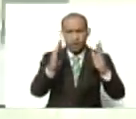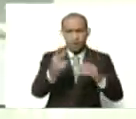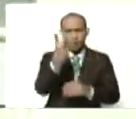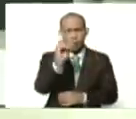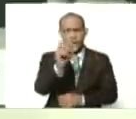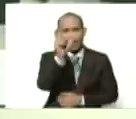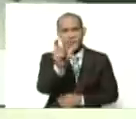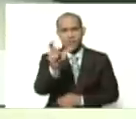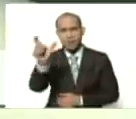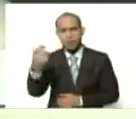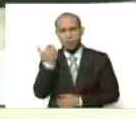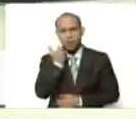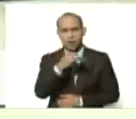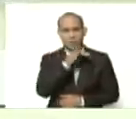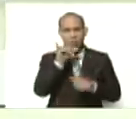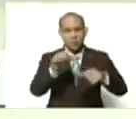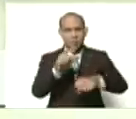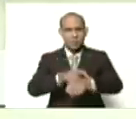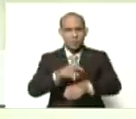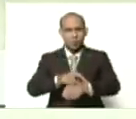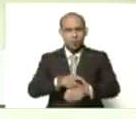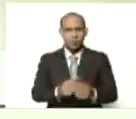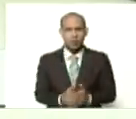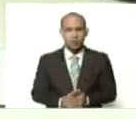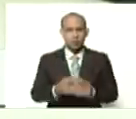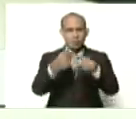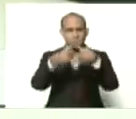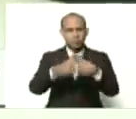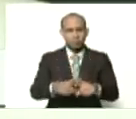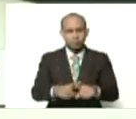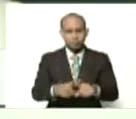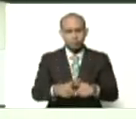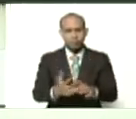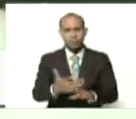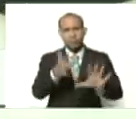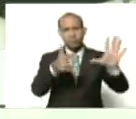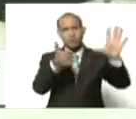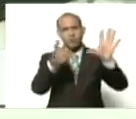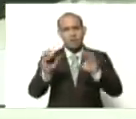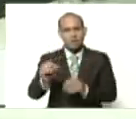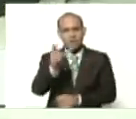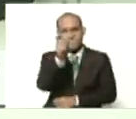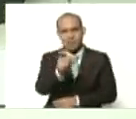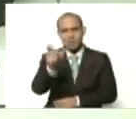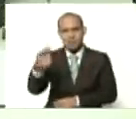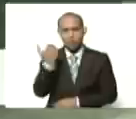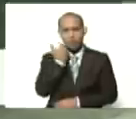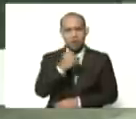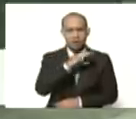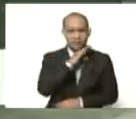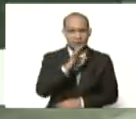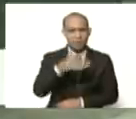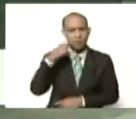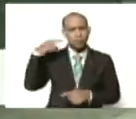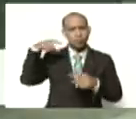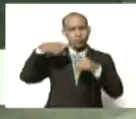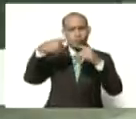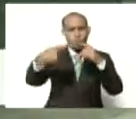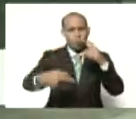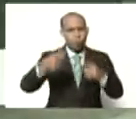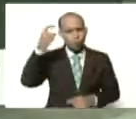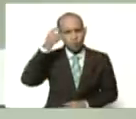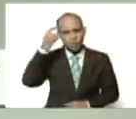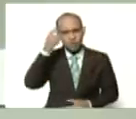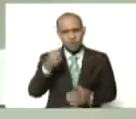20 pacientes al mismo tiempo. En un total, una jornada, pueden atender 60 pacientes en el transcurso del día. Con algo